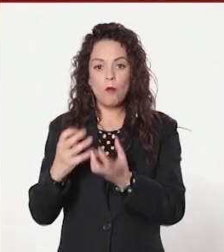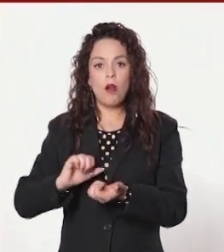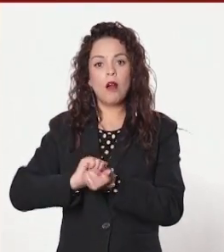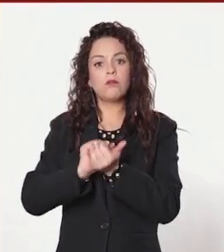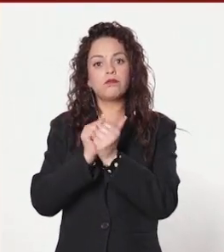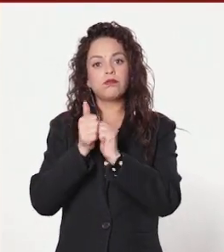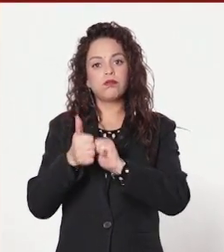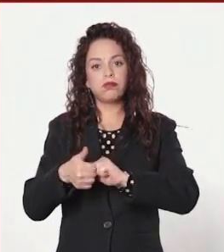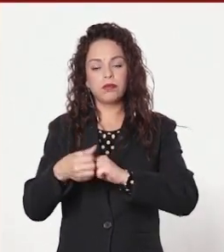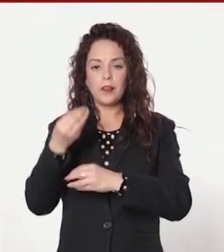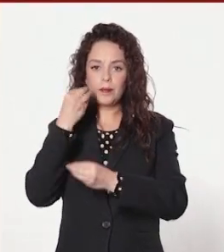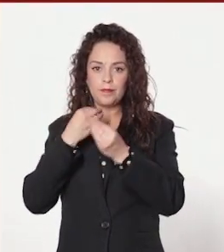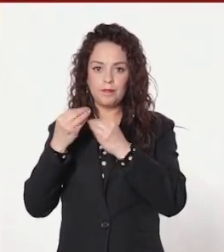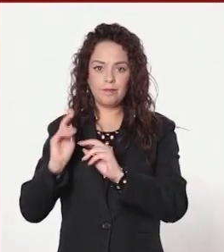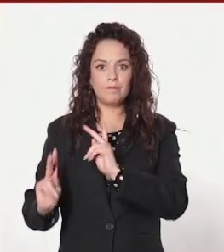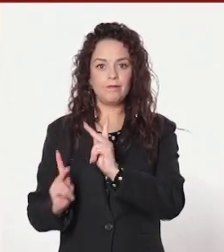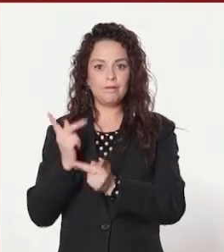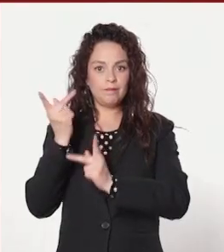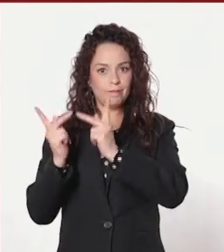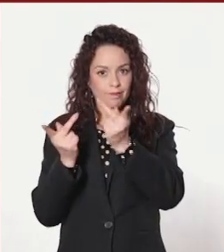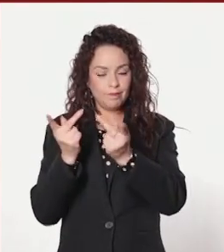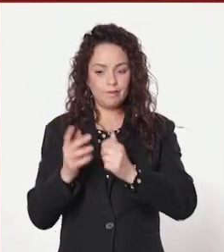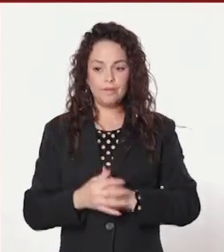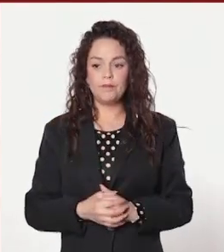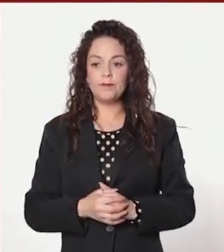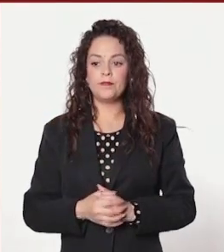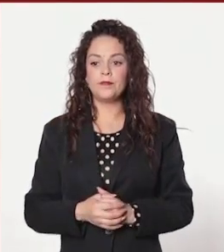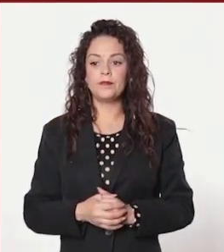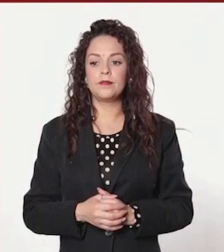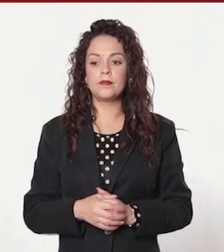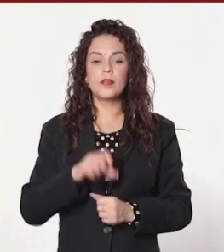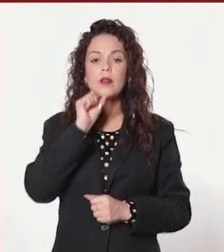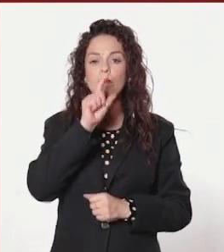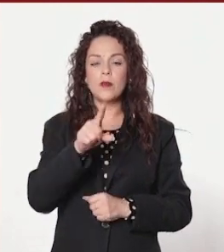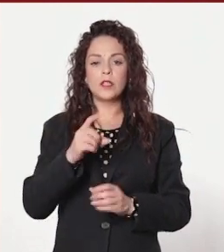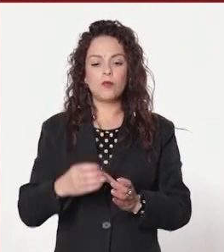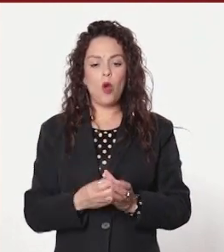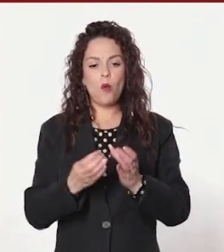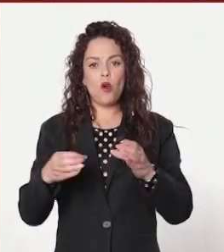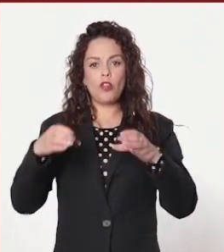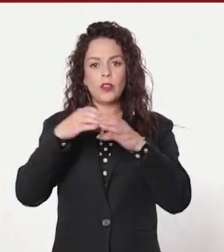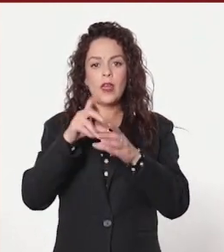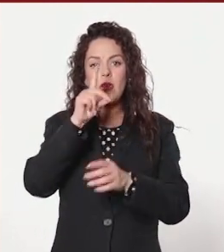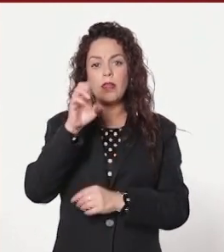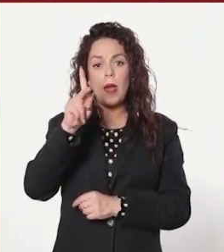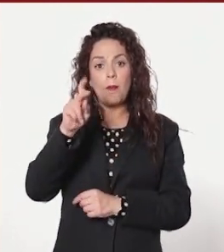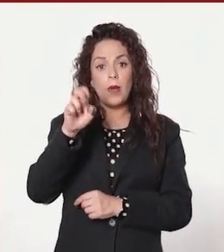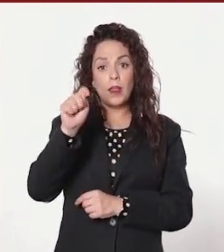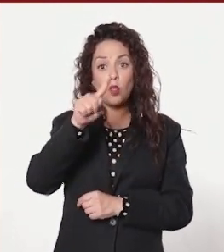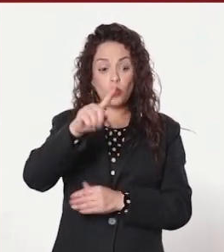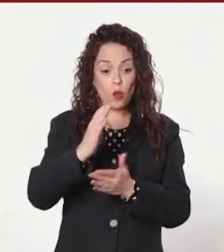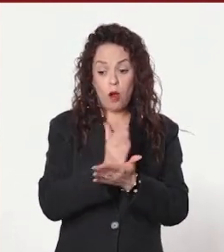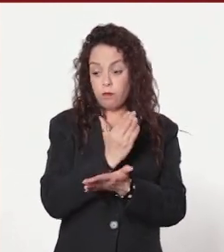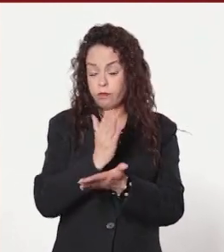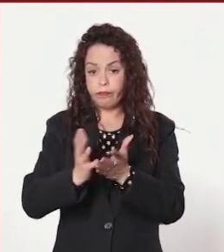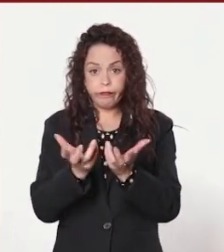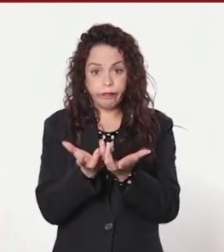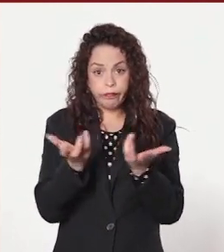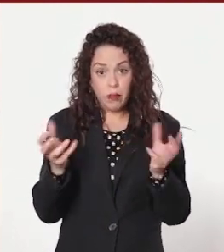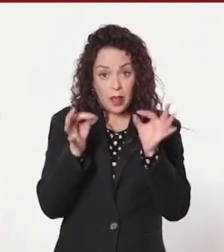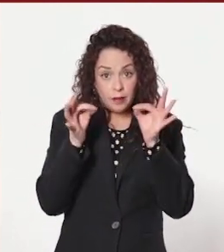alimento fertilizante para la tierra. Igual, una botella de PET, si tú la separas correctamente y